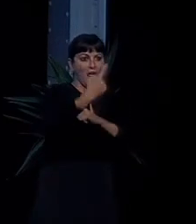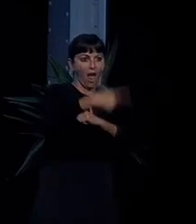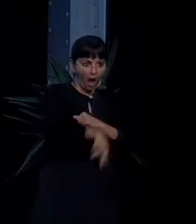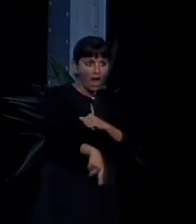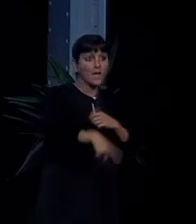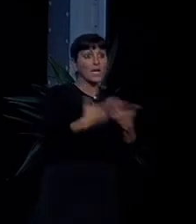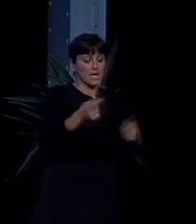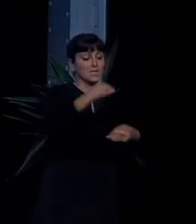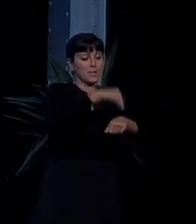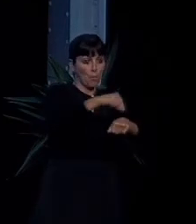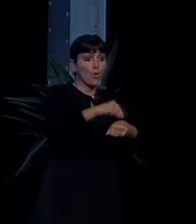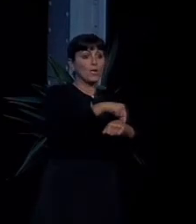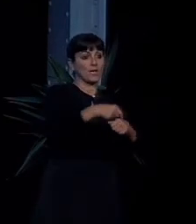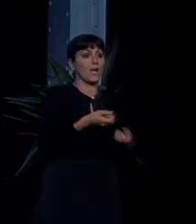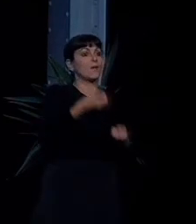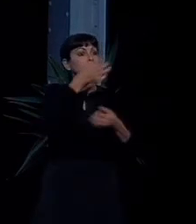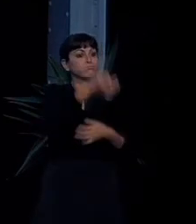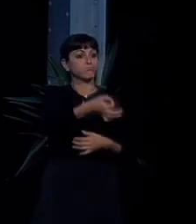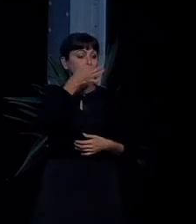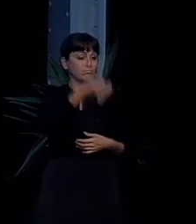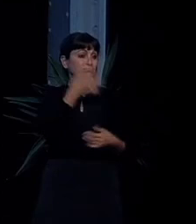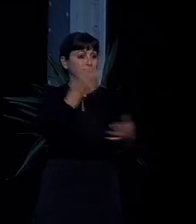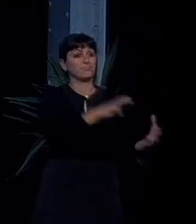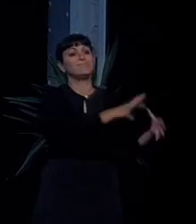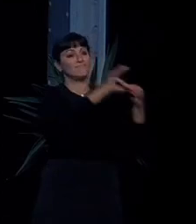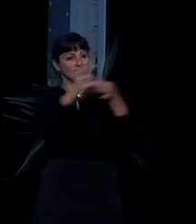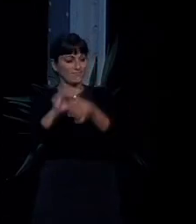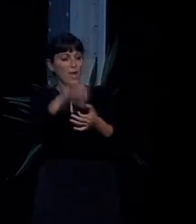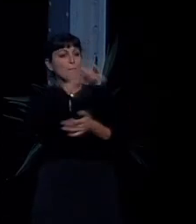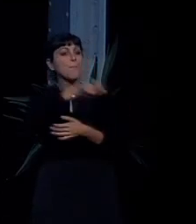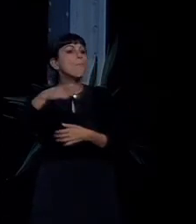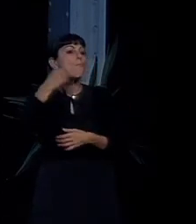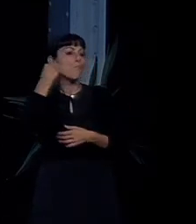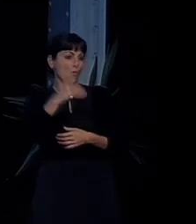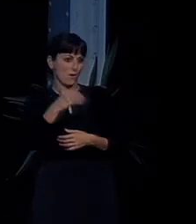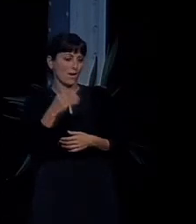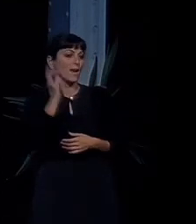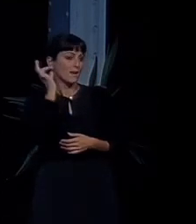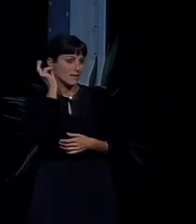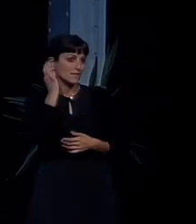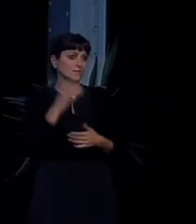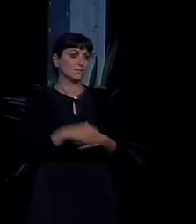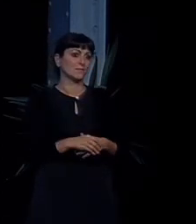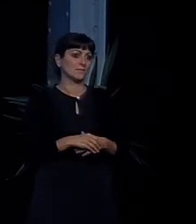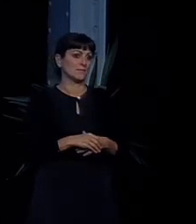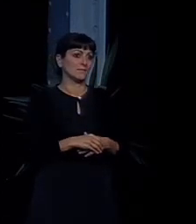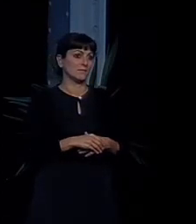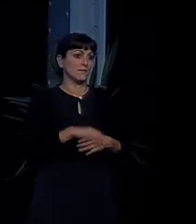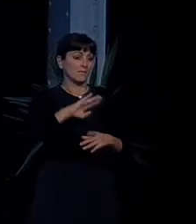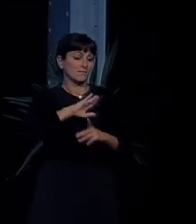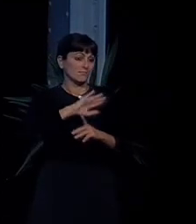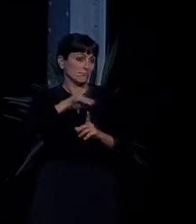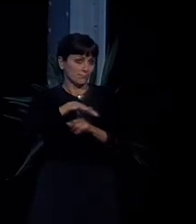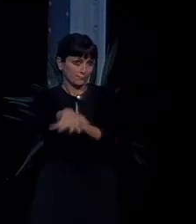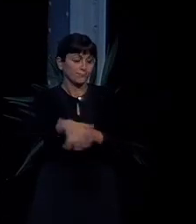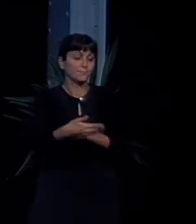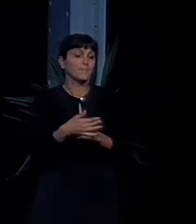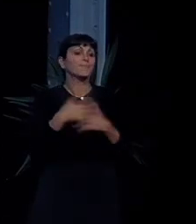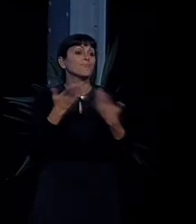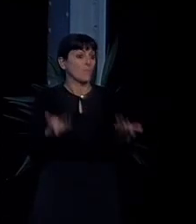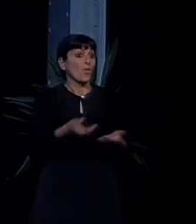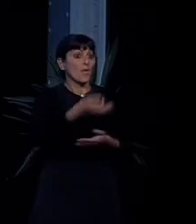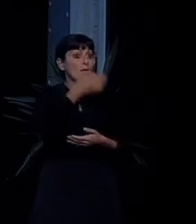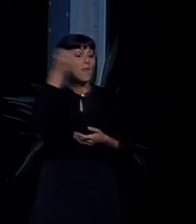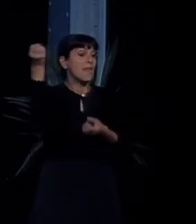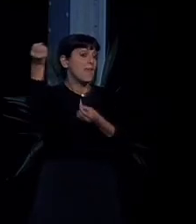que determinó a toda una generación de mujeres jóvenes, ¿no? Y como esta narración política, tenemos un montón de relatos, ¿no? Alcácer no